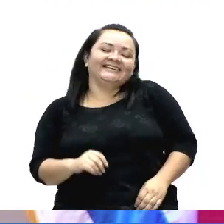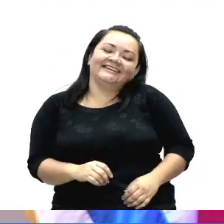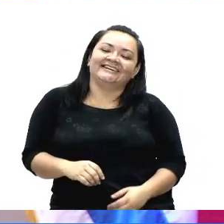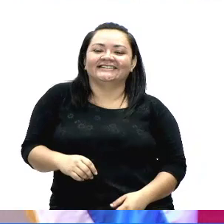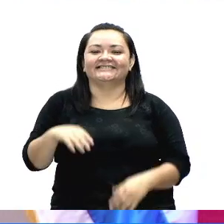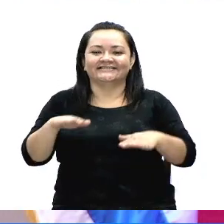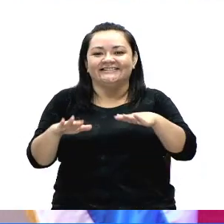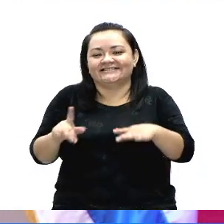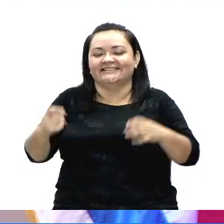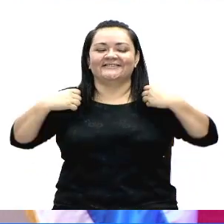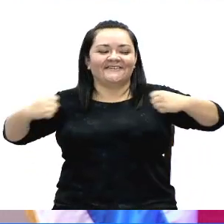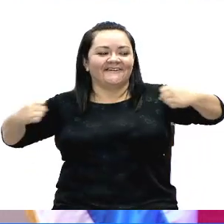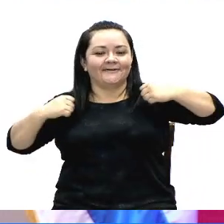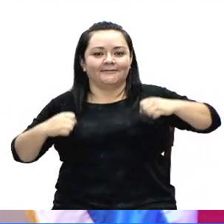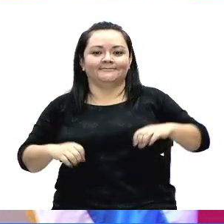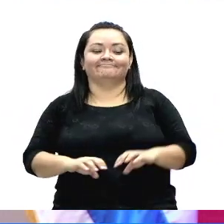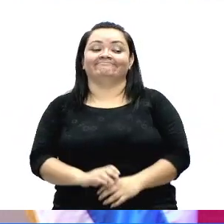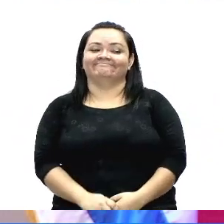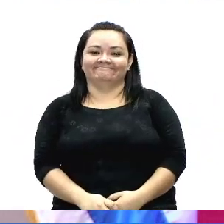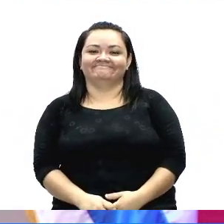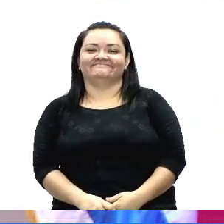estoy haciendo ejercicio